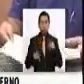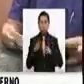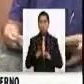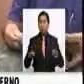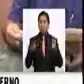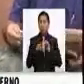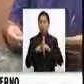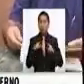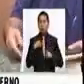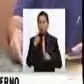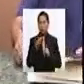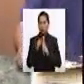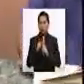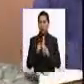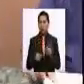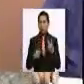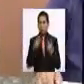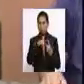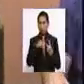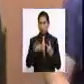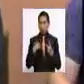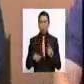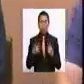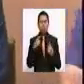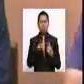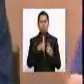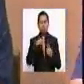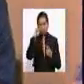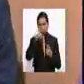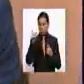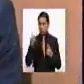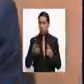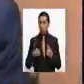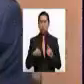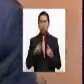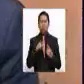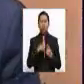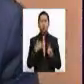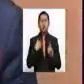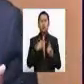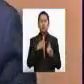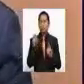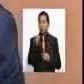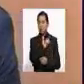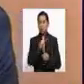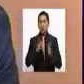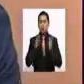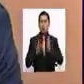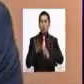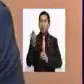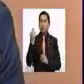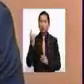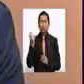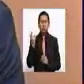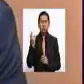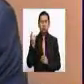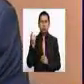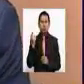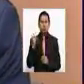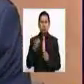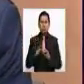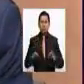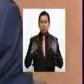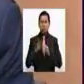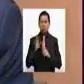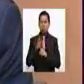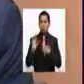destacó fundamentalmente dos una de ellas es antanas mockus que fue el alcalde un poco abanderado